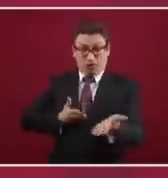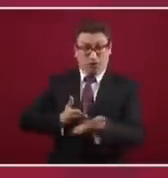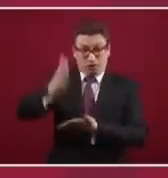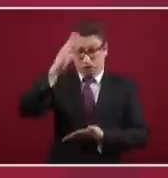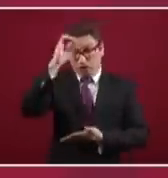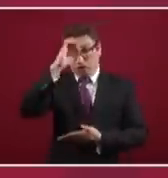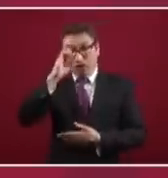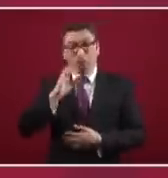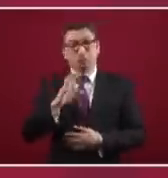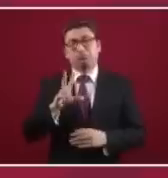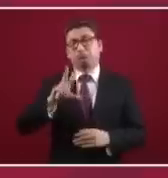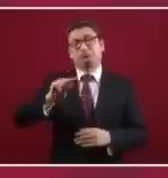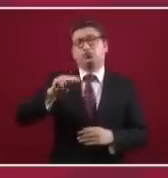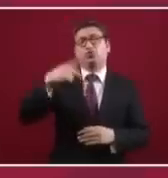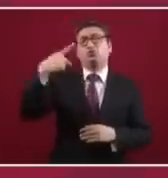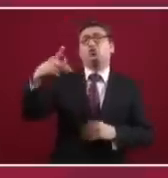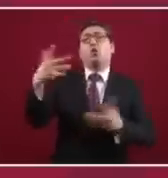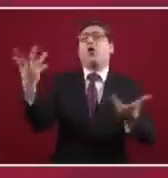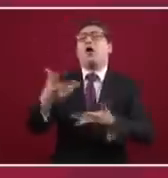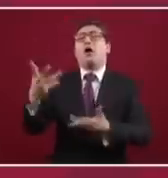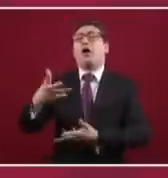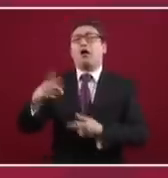en lo que deben hacer